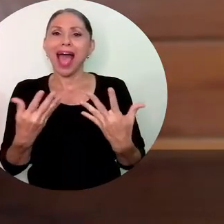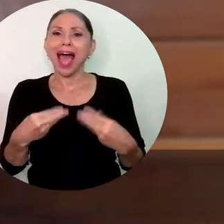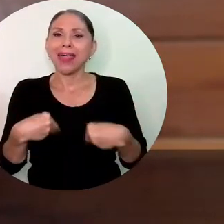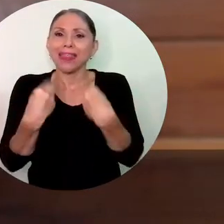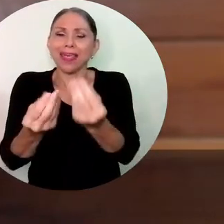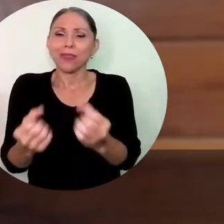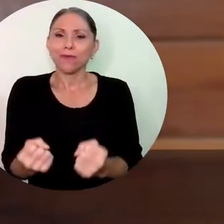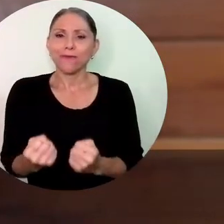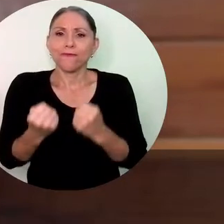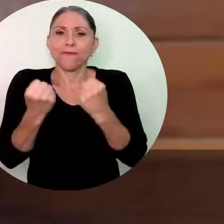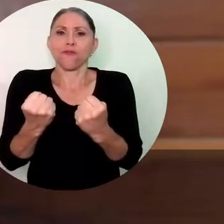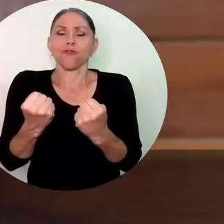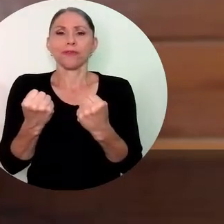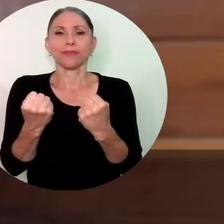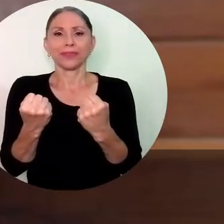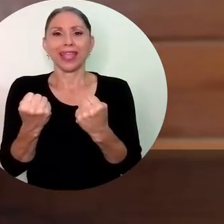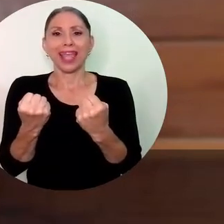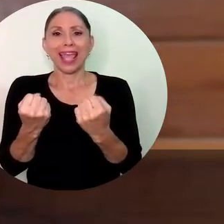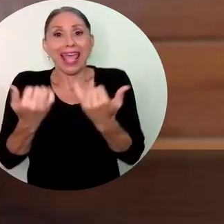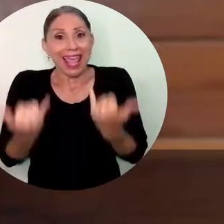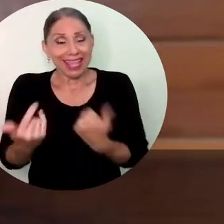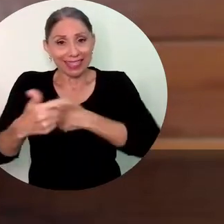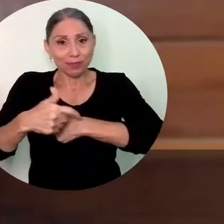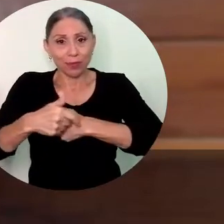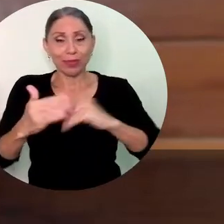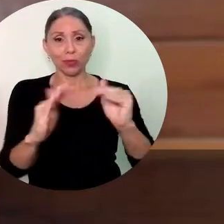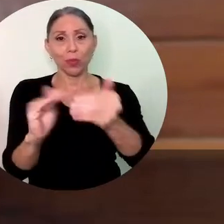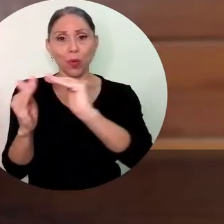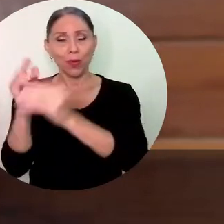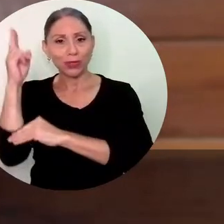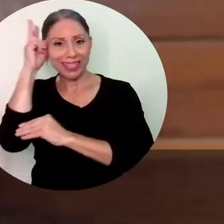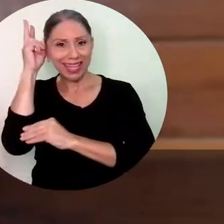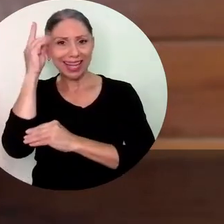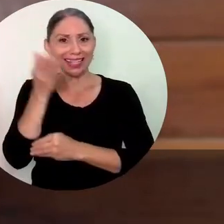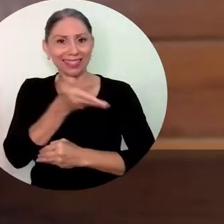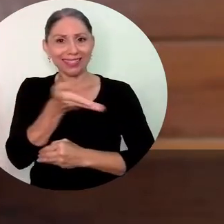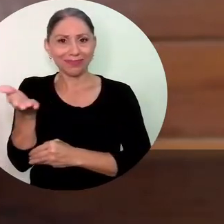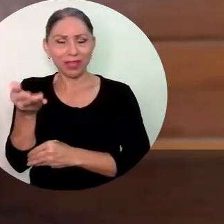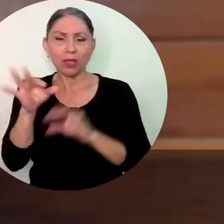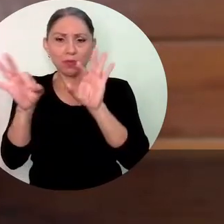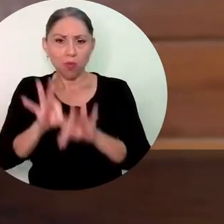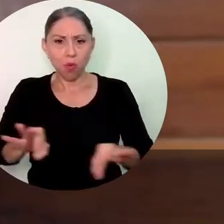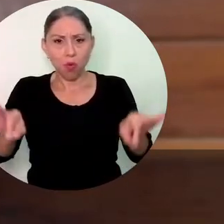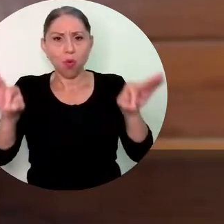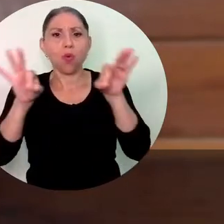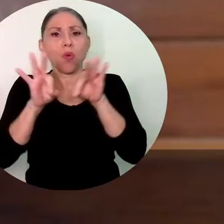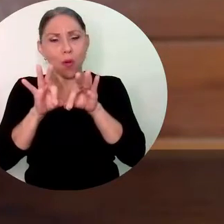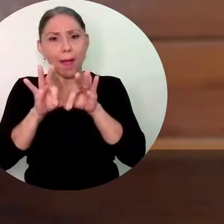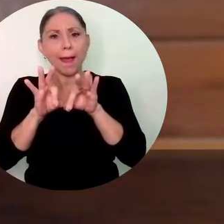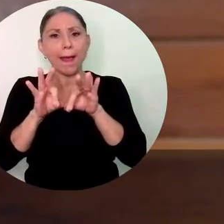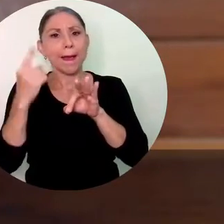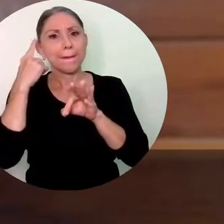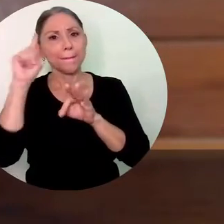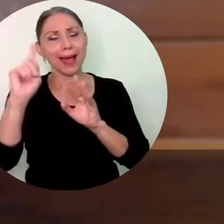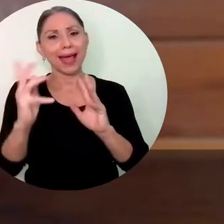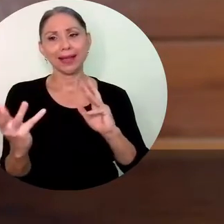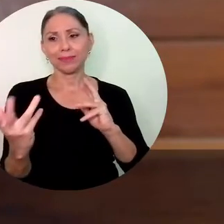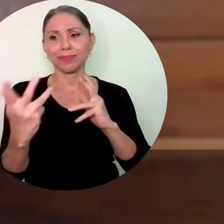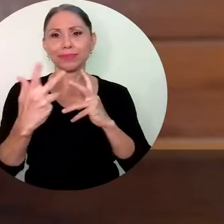a fortalecer que en este momento los pueblos indígenas sean una clave para